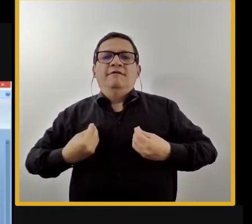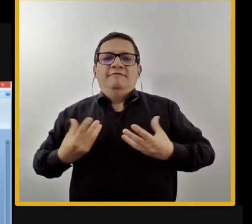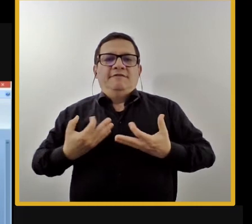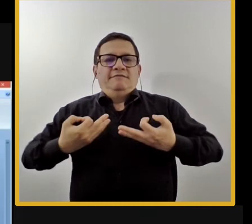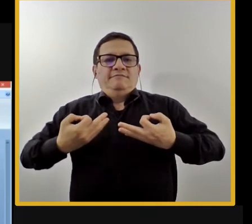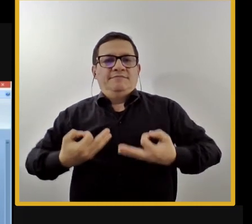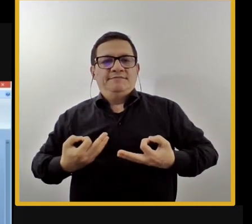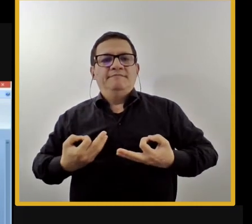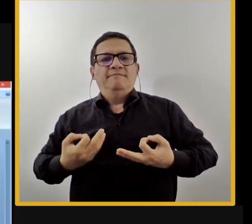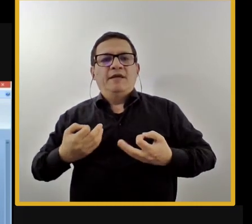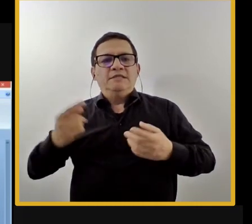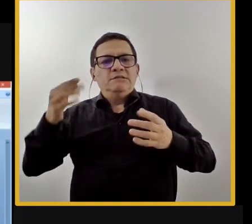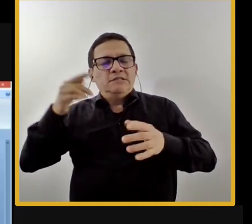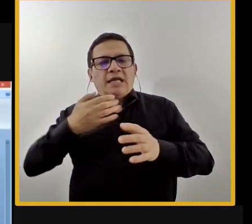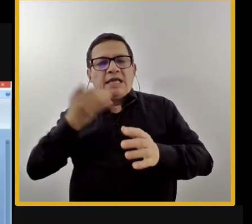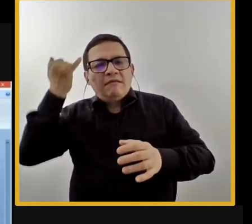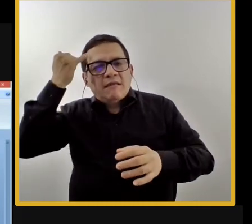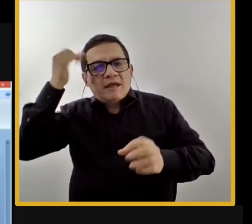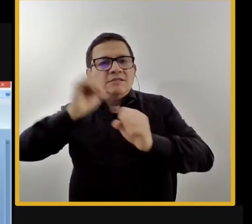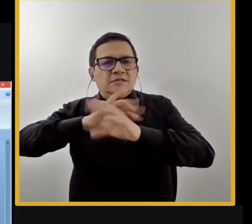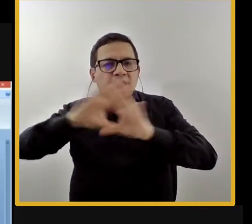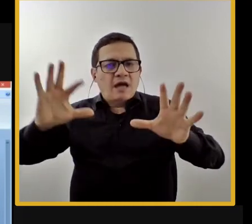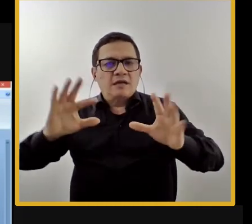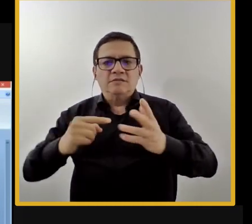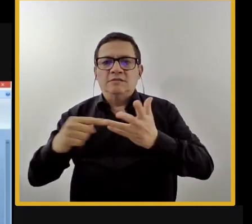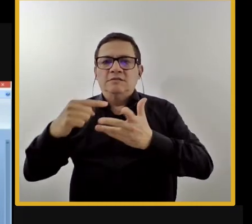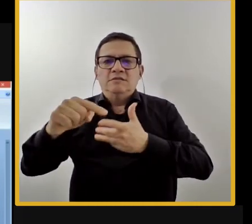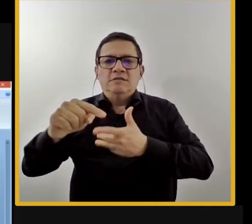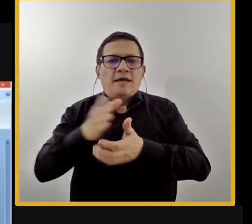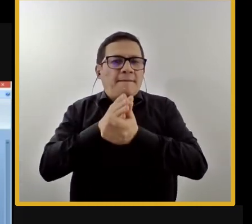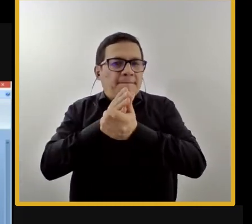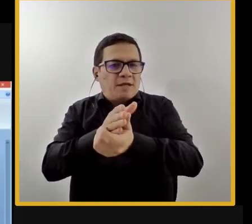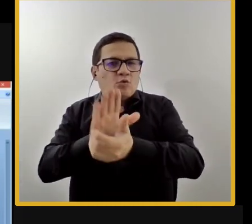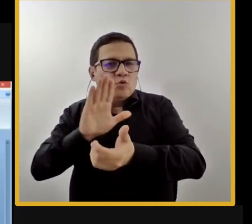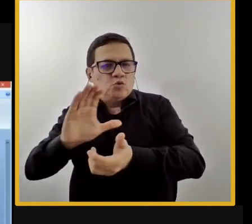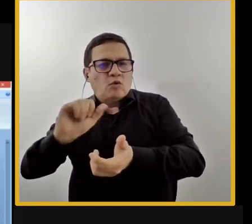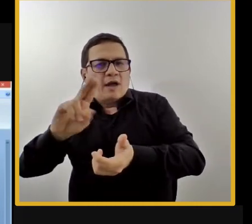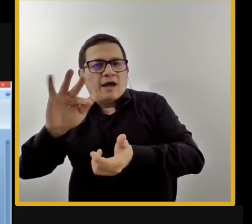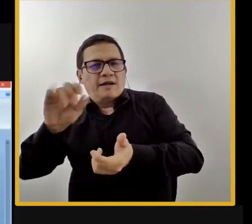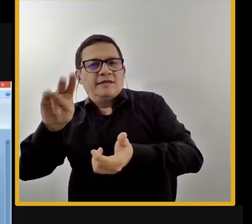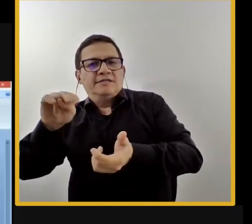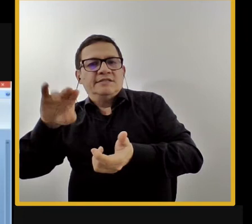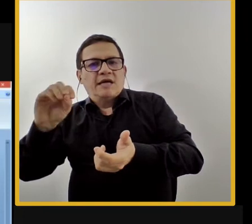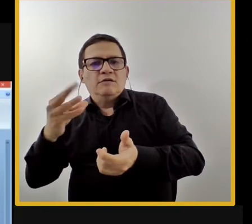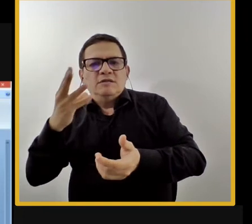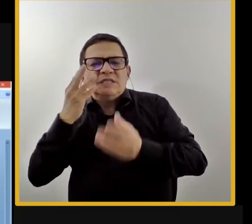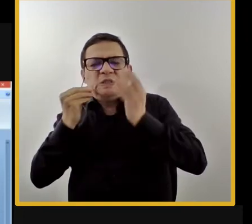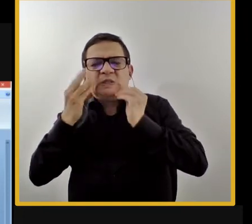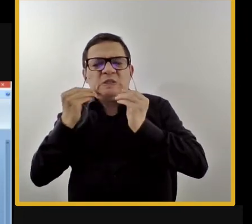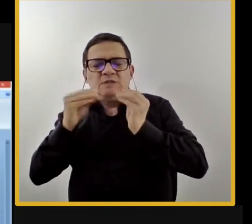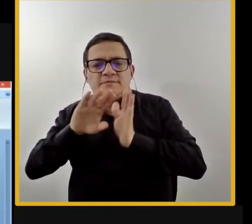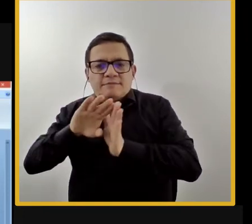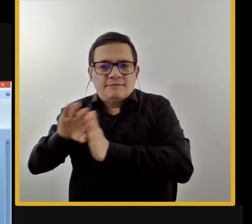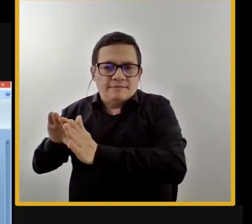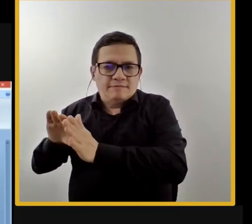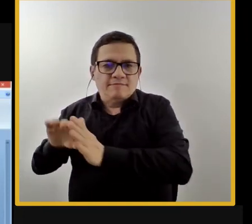el método cartesiano, dejando el papel de la experiencia en un segundo plano.